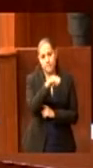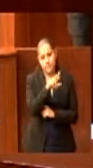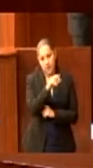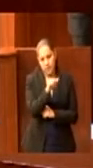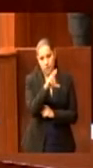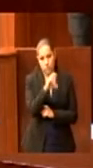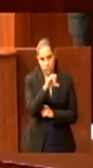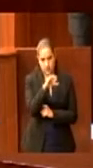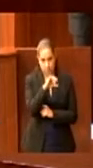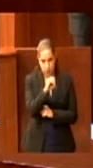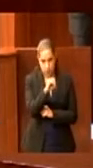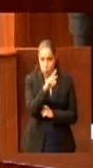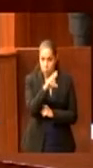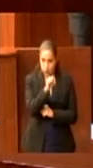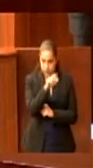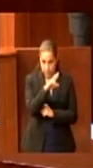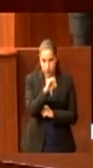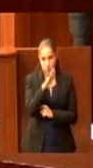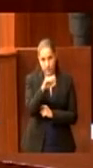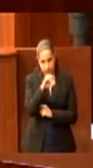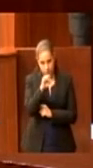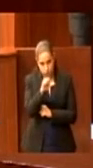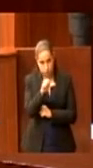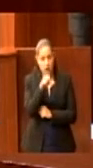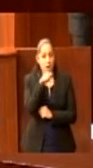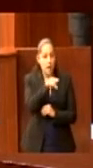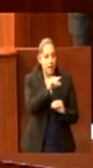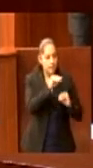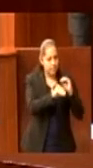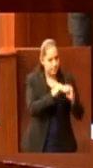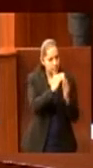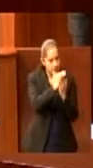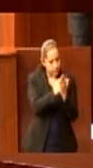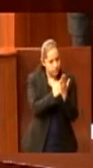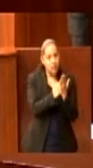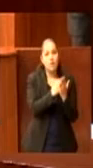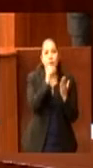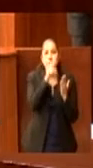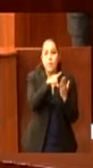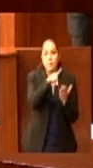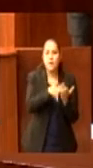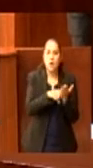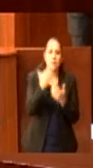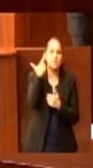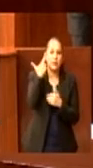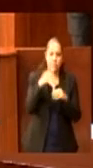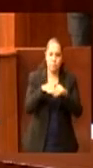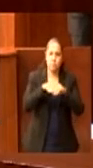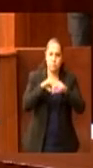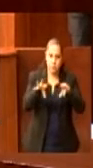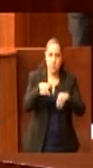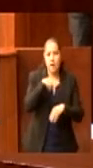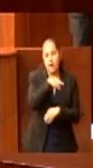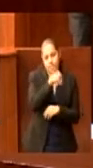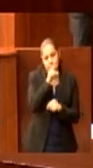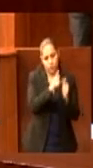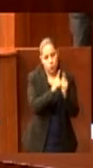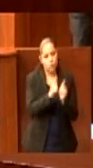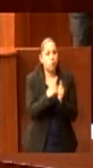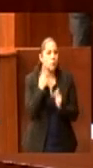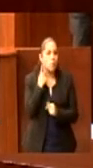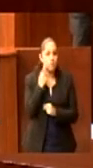rosário barbosa orozco y por la omisión de señalar en el material de radio al partido político emisor del